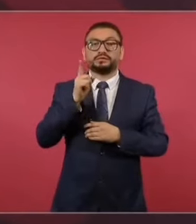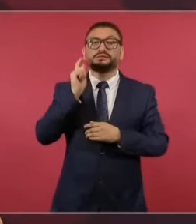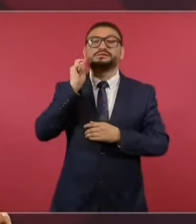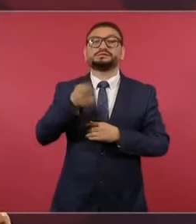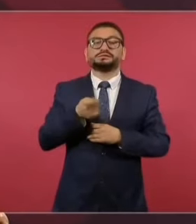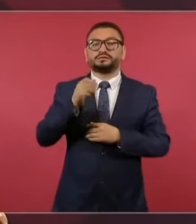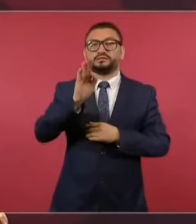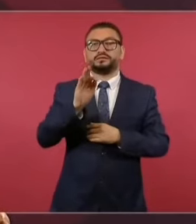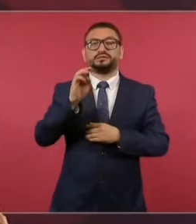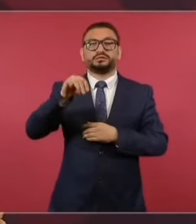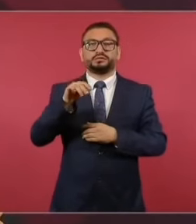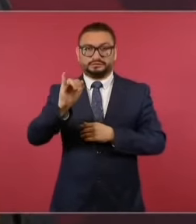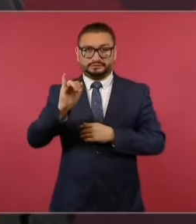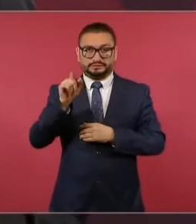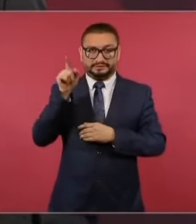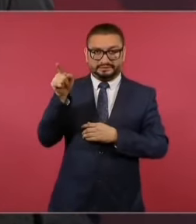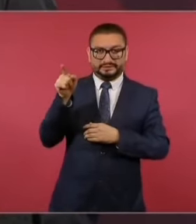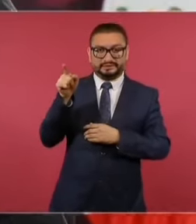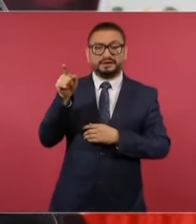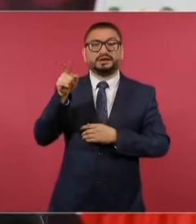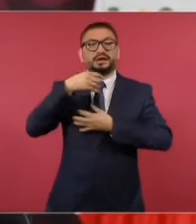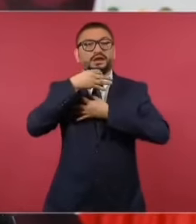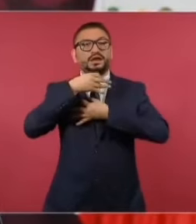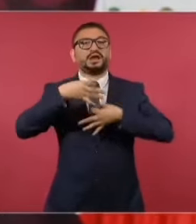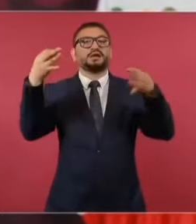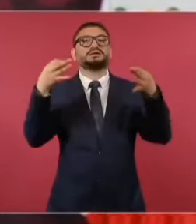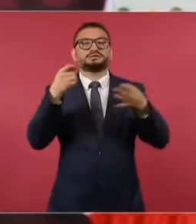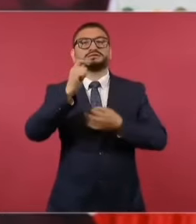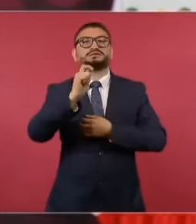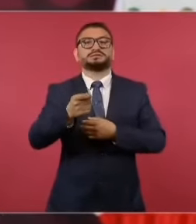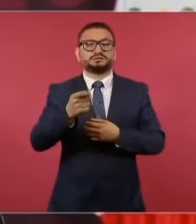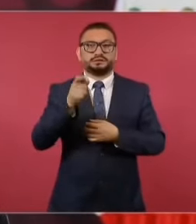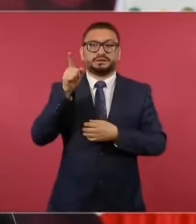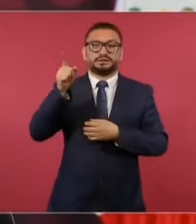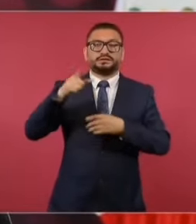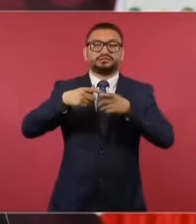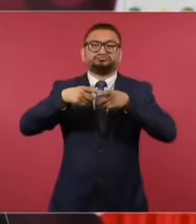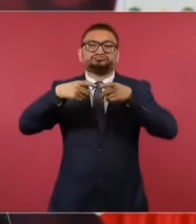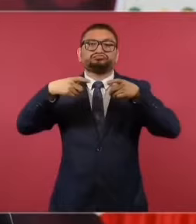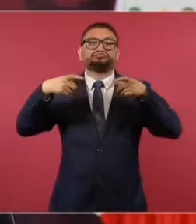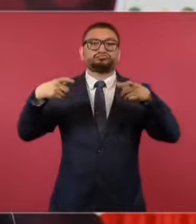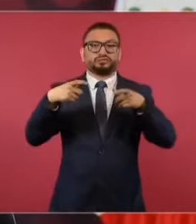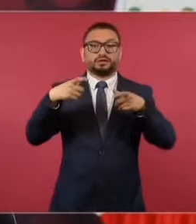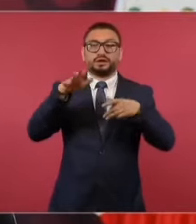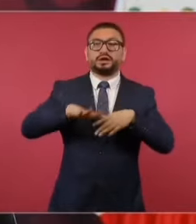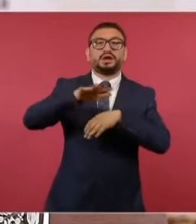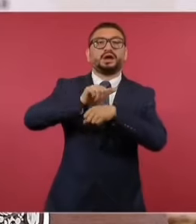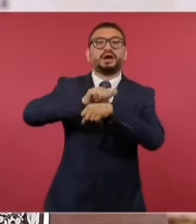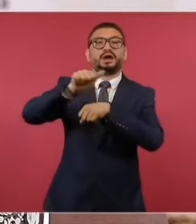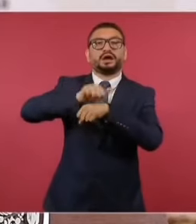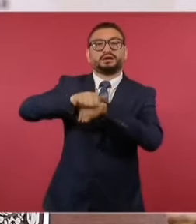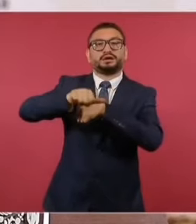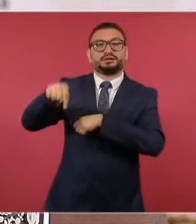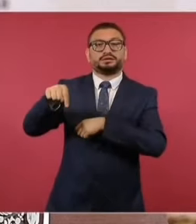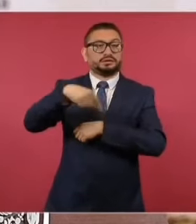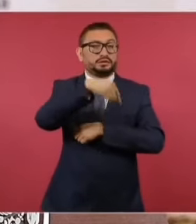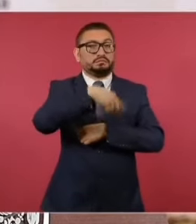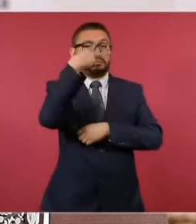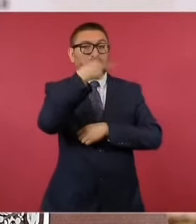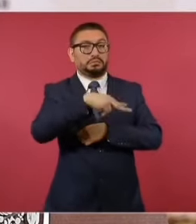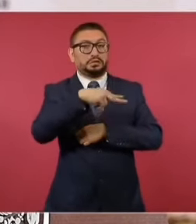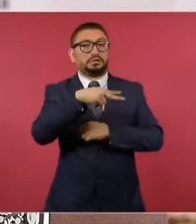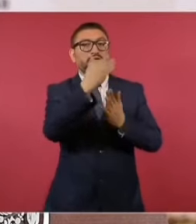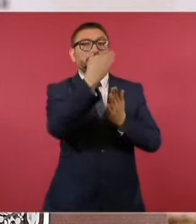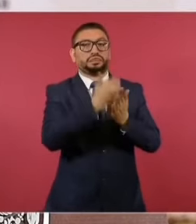Fondo Monetario Internacional declaró que va a crecer más Argentina que México.